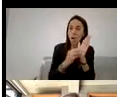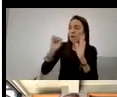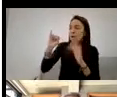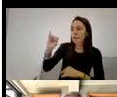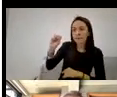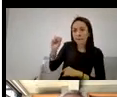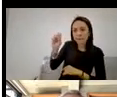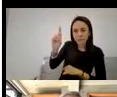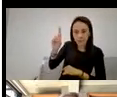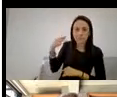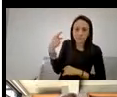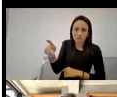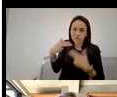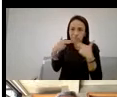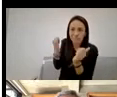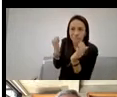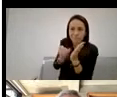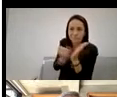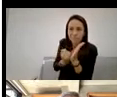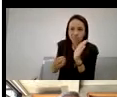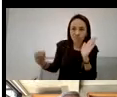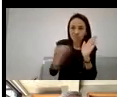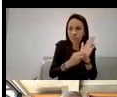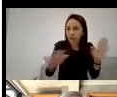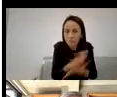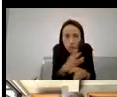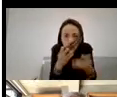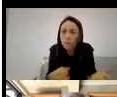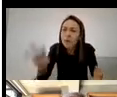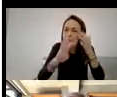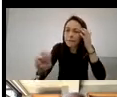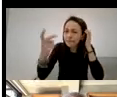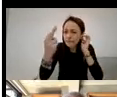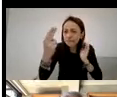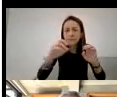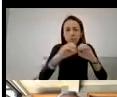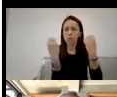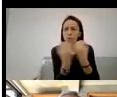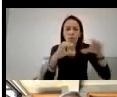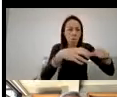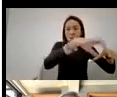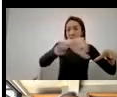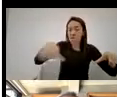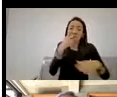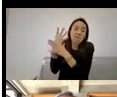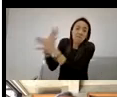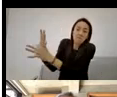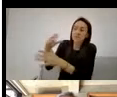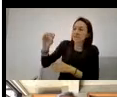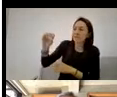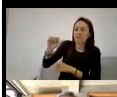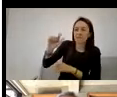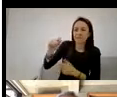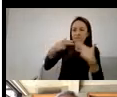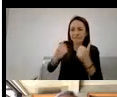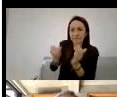la afectación para las 325 organizaciones que, según el SAT, solo recibieron donativos